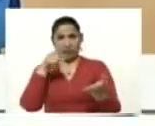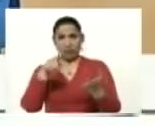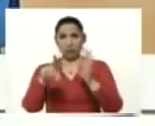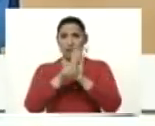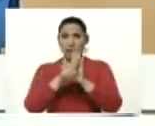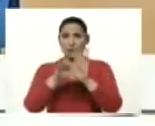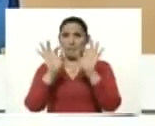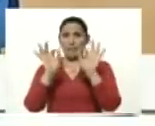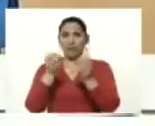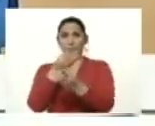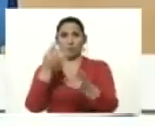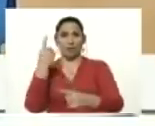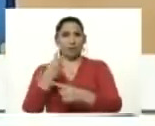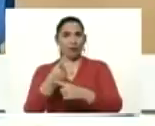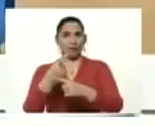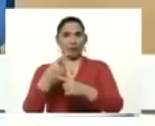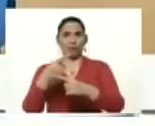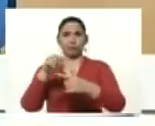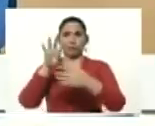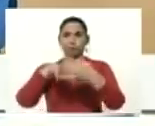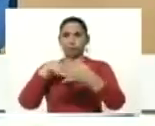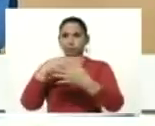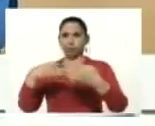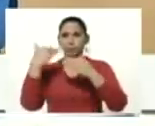ustedes deben establecer y respetar.